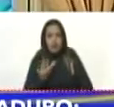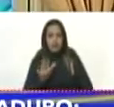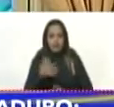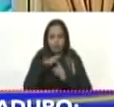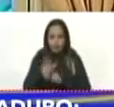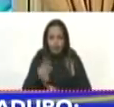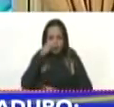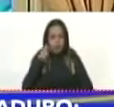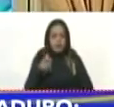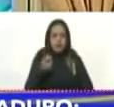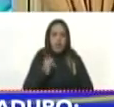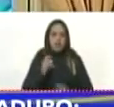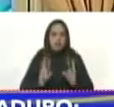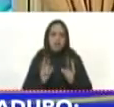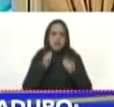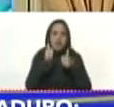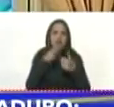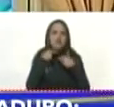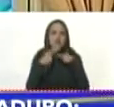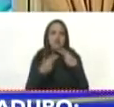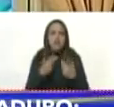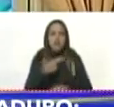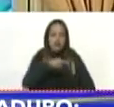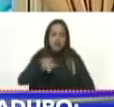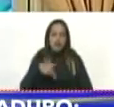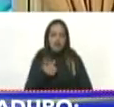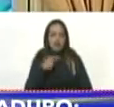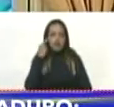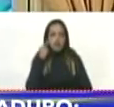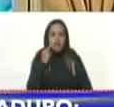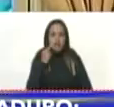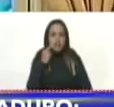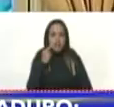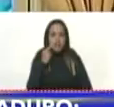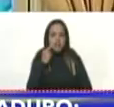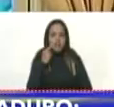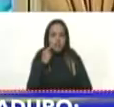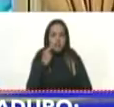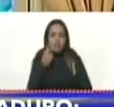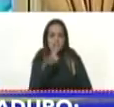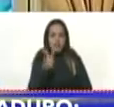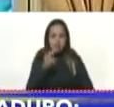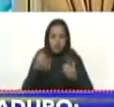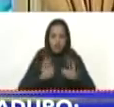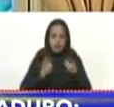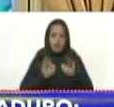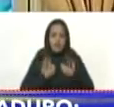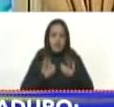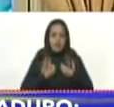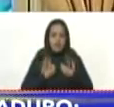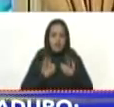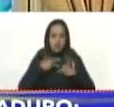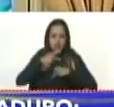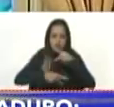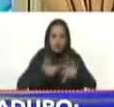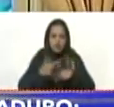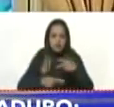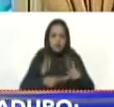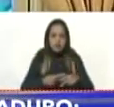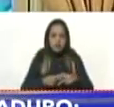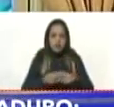una consigna que a nosotros, los bolivarianos, los venezolanos que hemos vivido ese proceso,